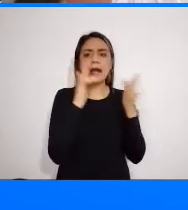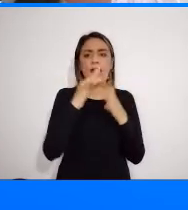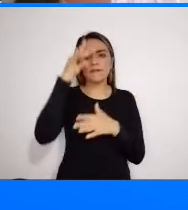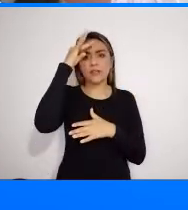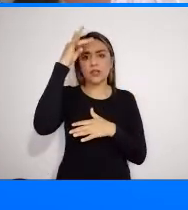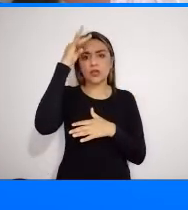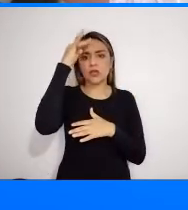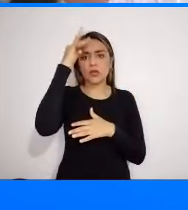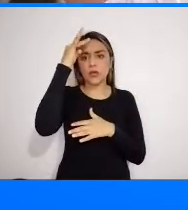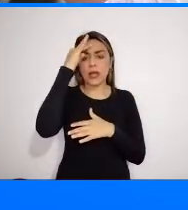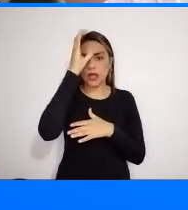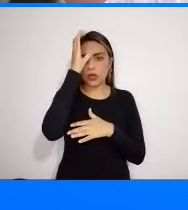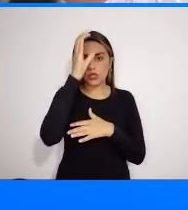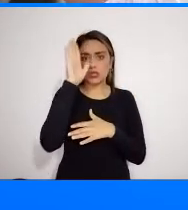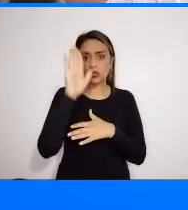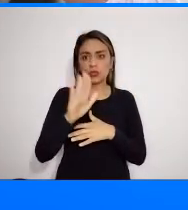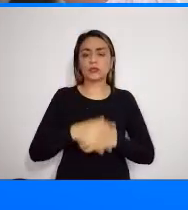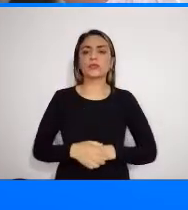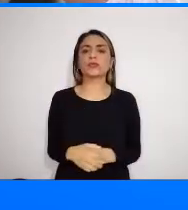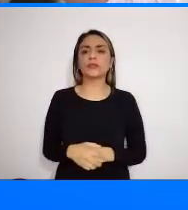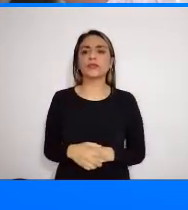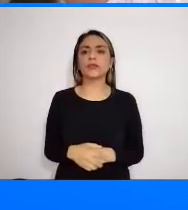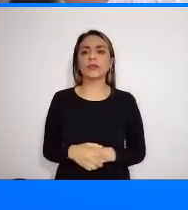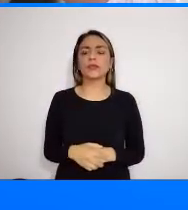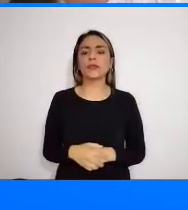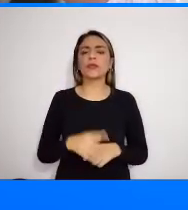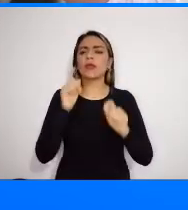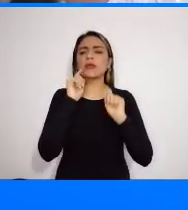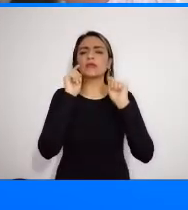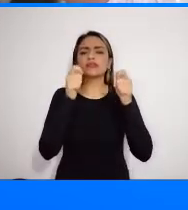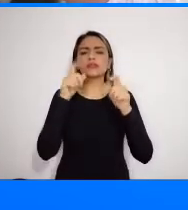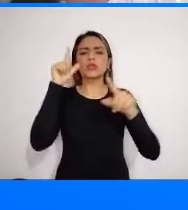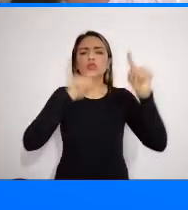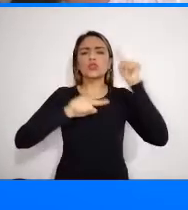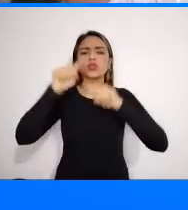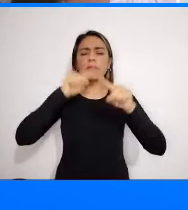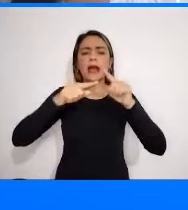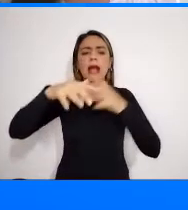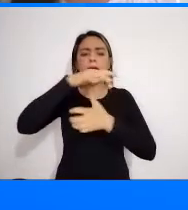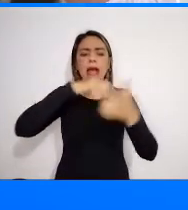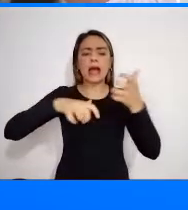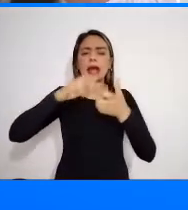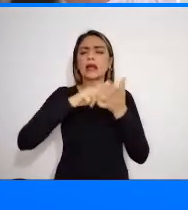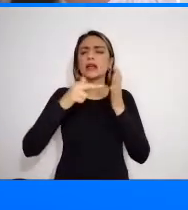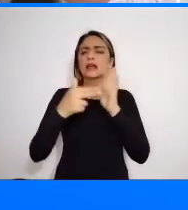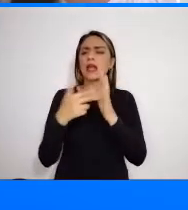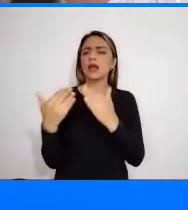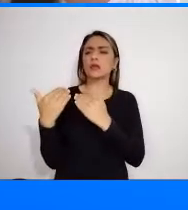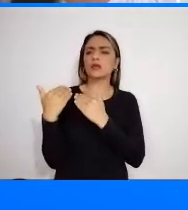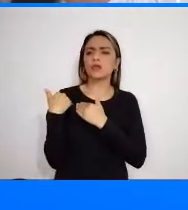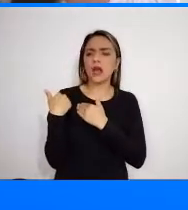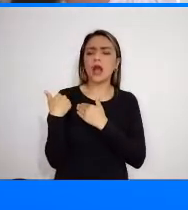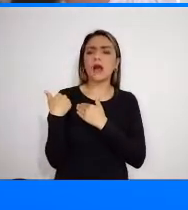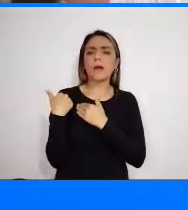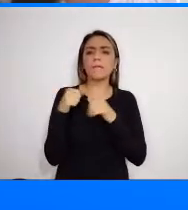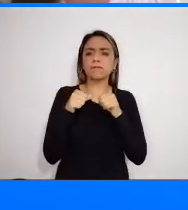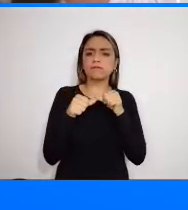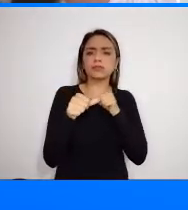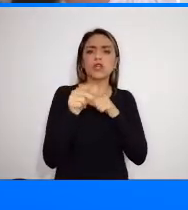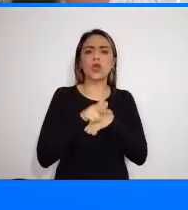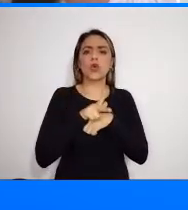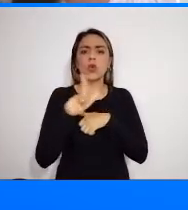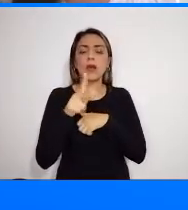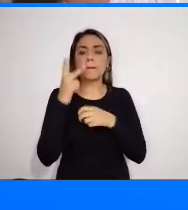tiene el concepto. Aquella modalidad turística ambientalmente responsable, consistente en viajar o